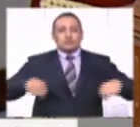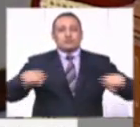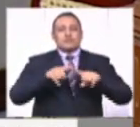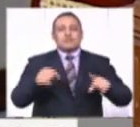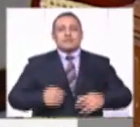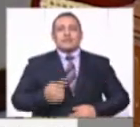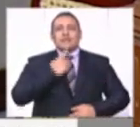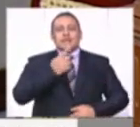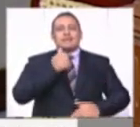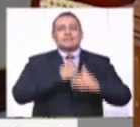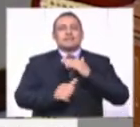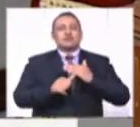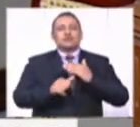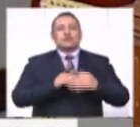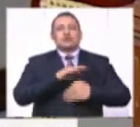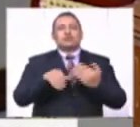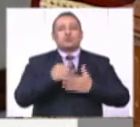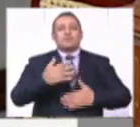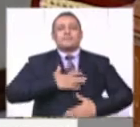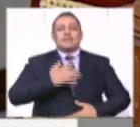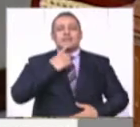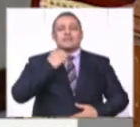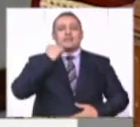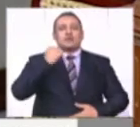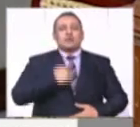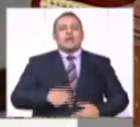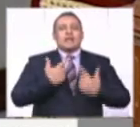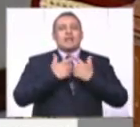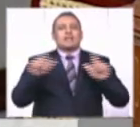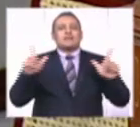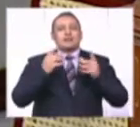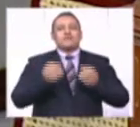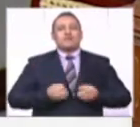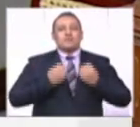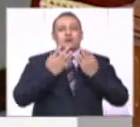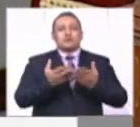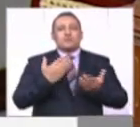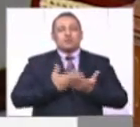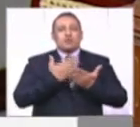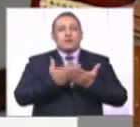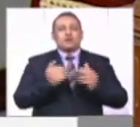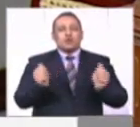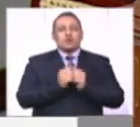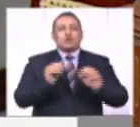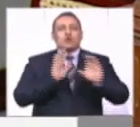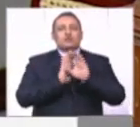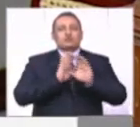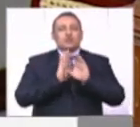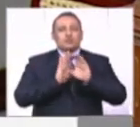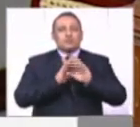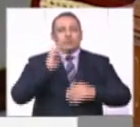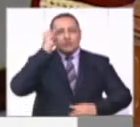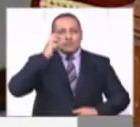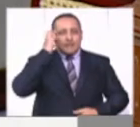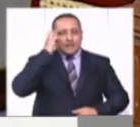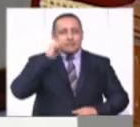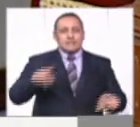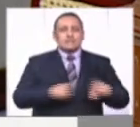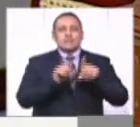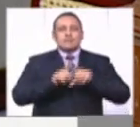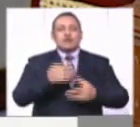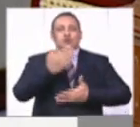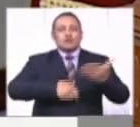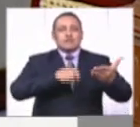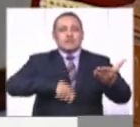está dentro de mi derecho a la libre expresión consagrado en la Constitución y en los